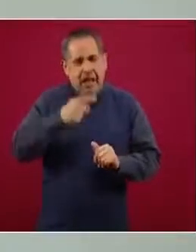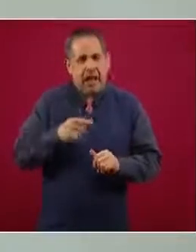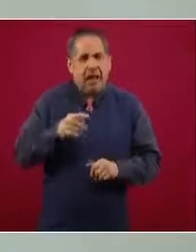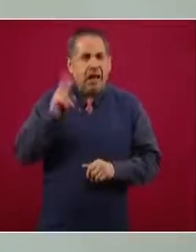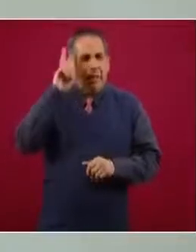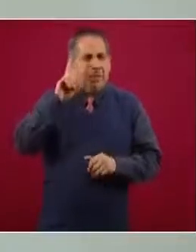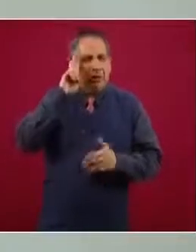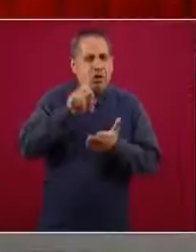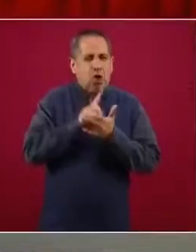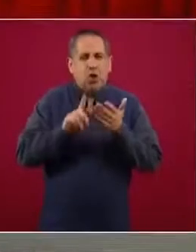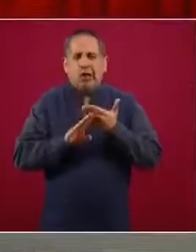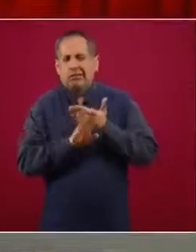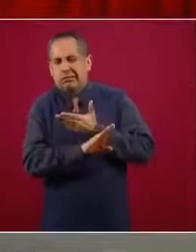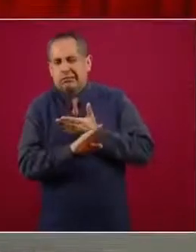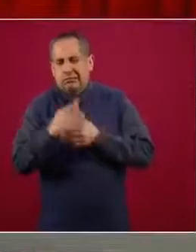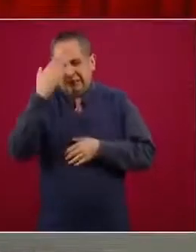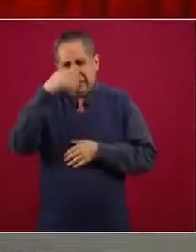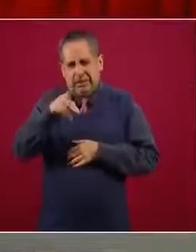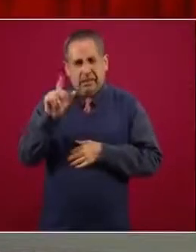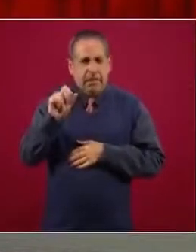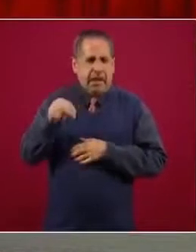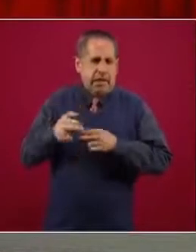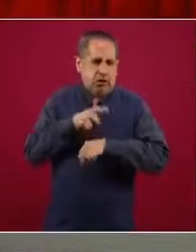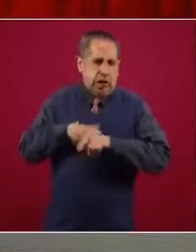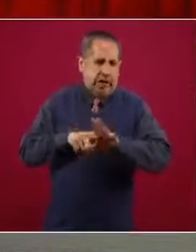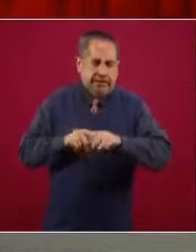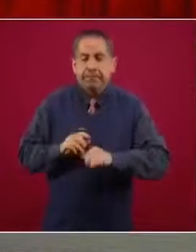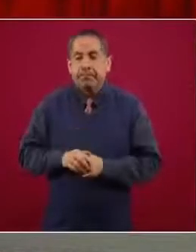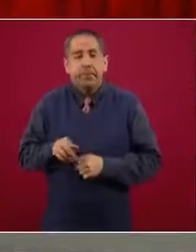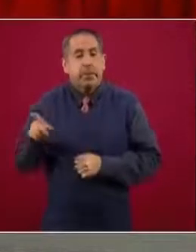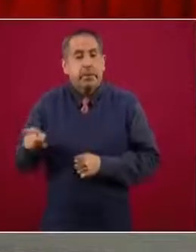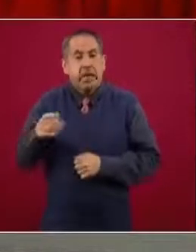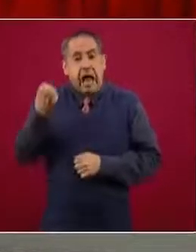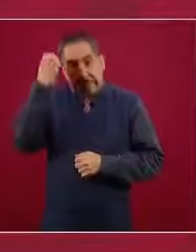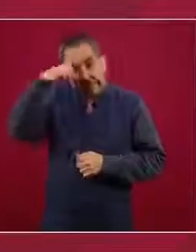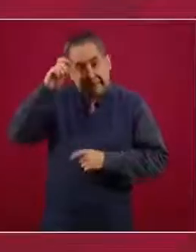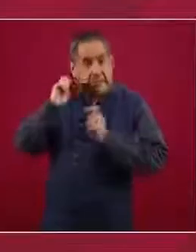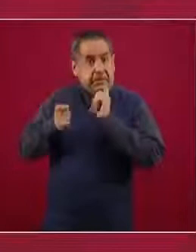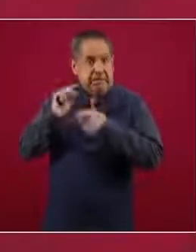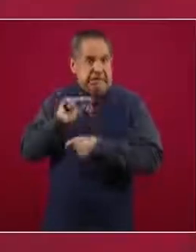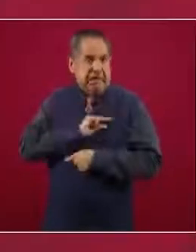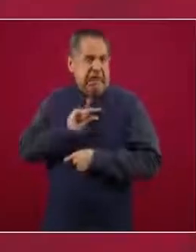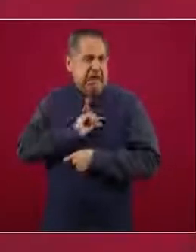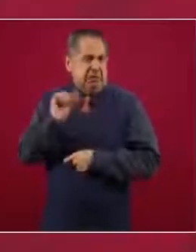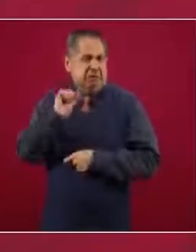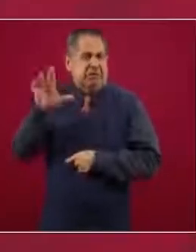Adicciones, la Estrategia Nacional. Pero dado que ella es especialista en